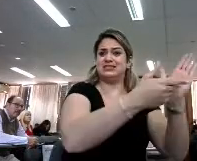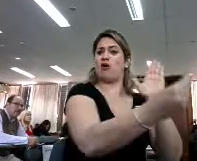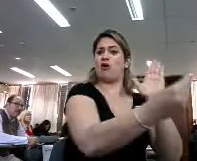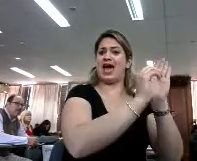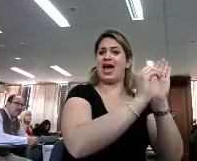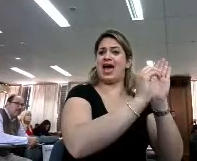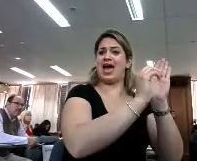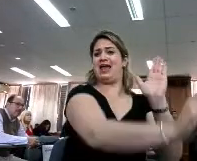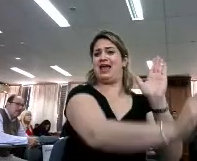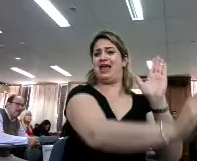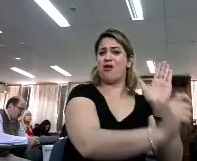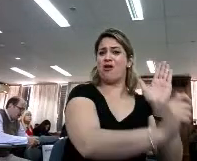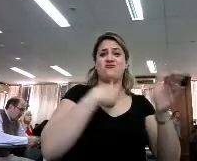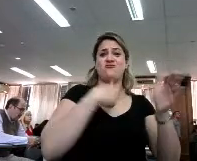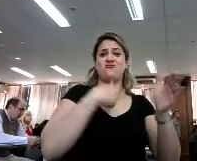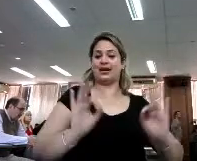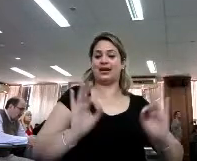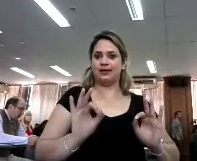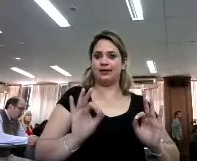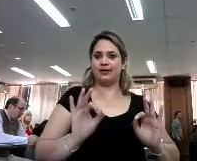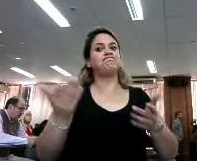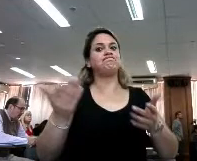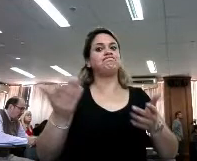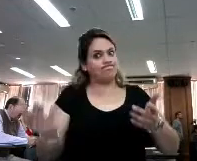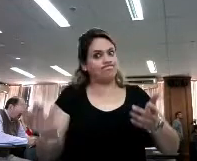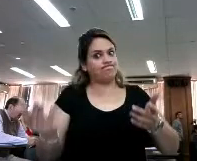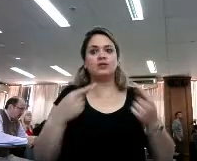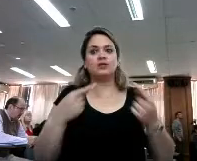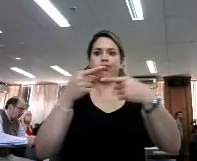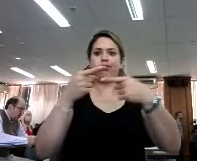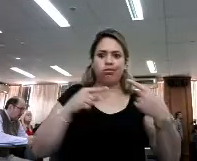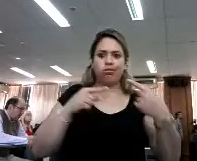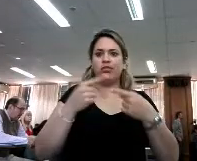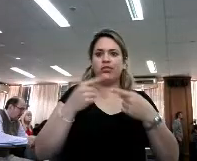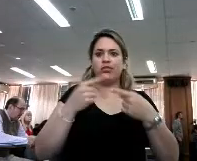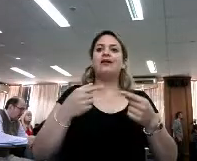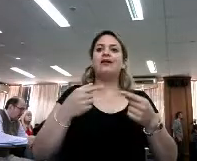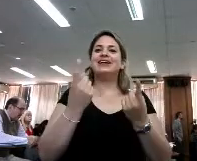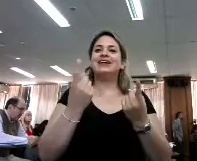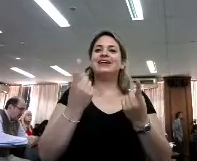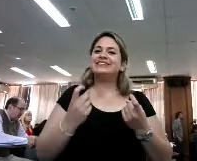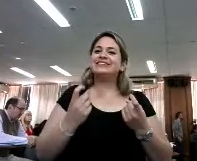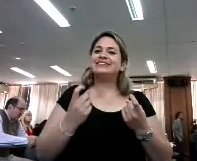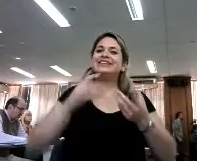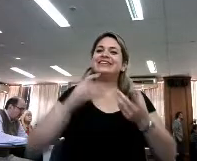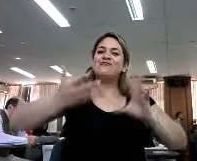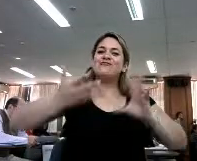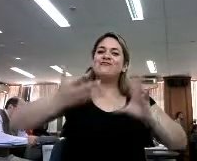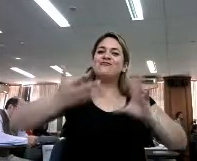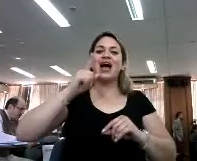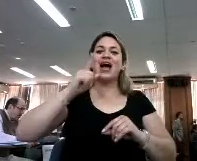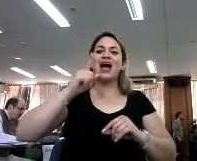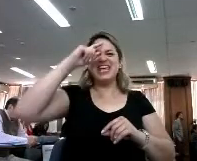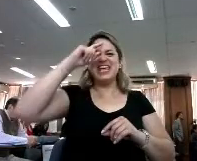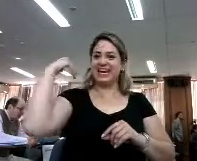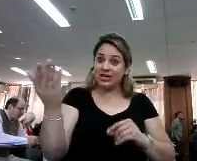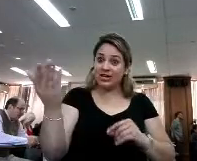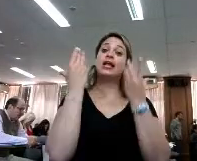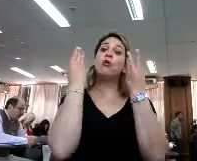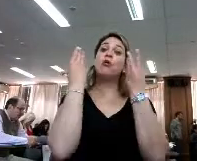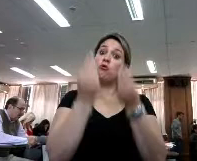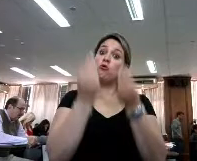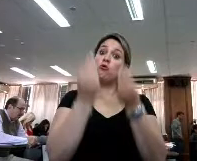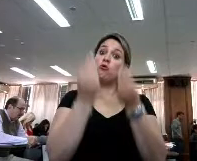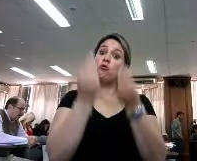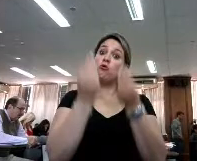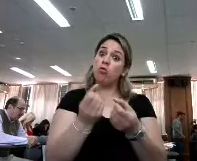poder hacer nada? Y empezaron a discutir entre ellos la necesidad de crear ese sistema internacional que les brindara las herramientas